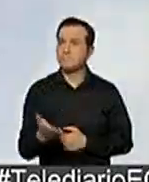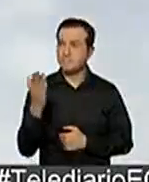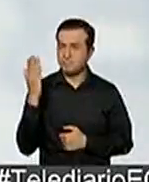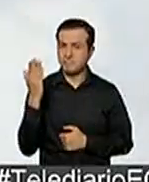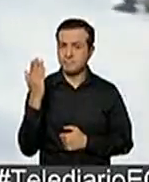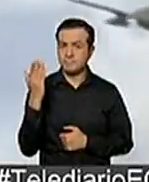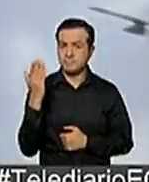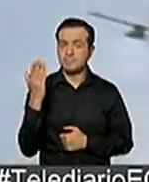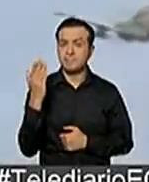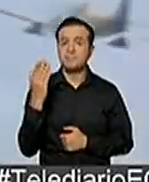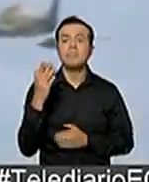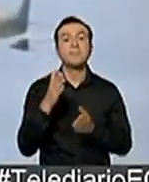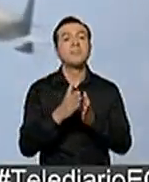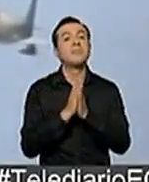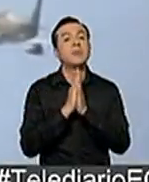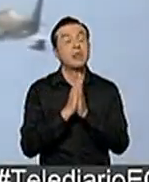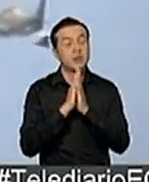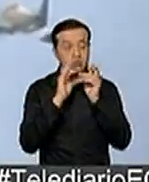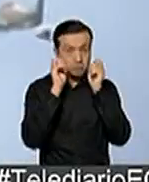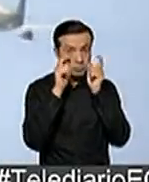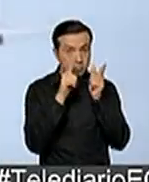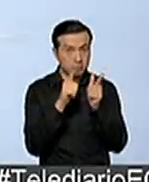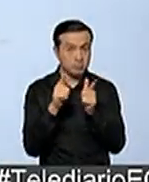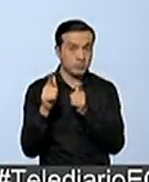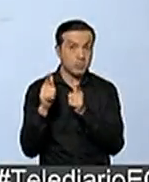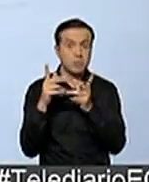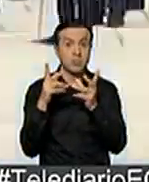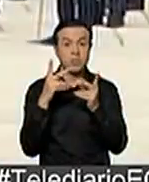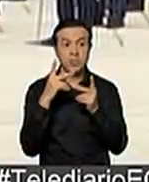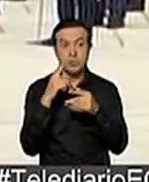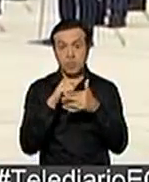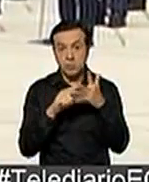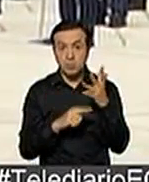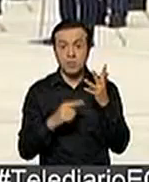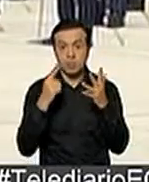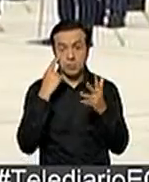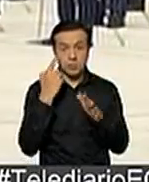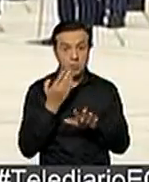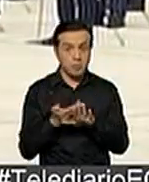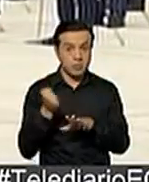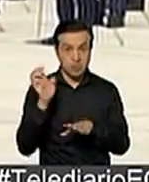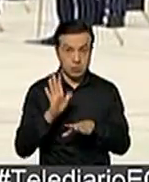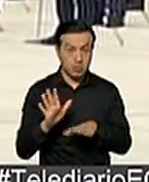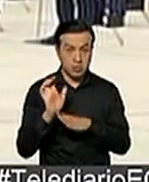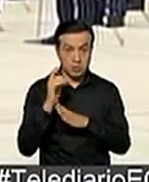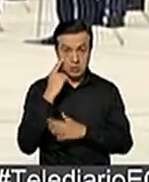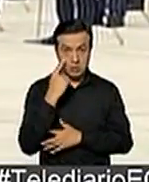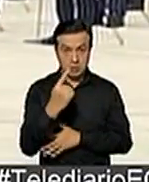quien además pidió estar atento ante nuevas amenazas que se evidenciaron en el Ecuador.